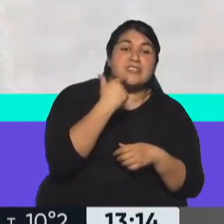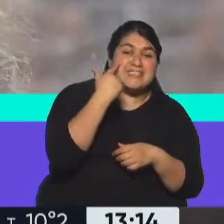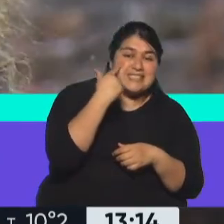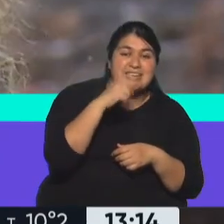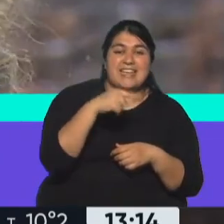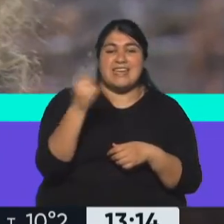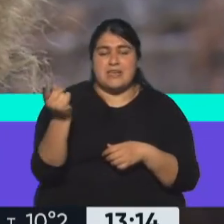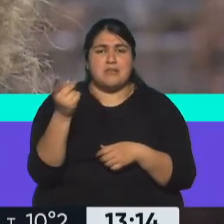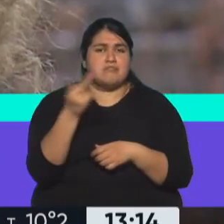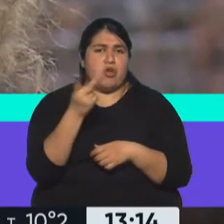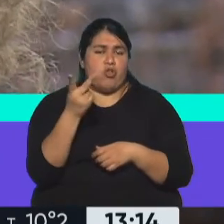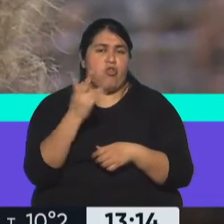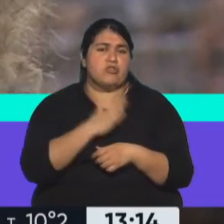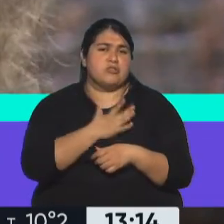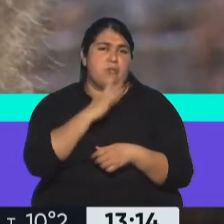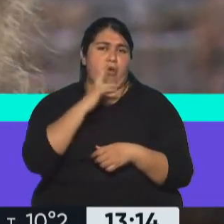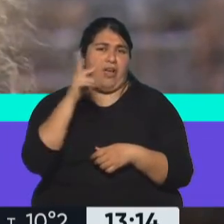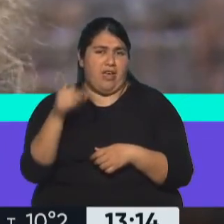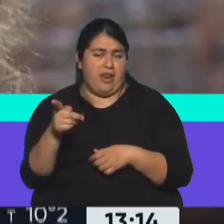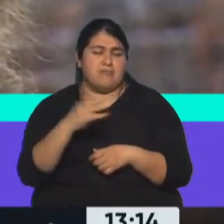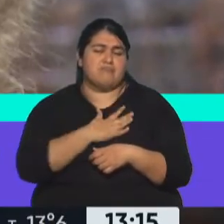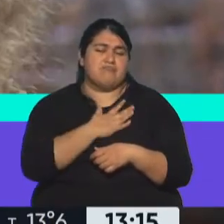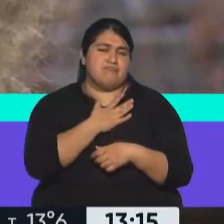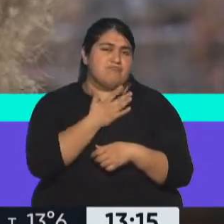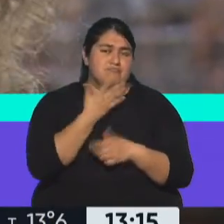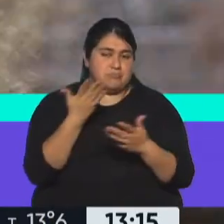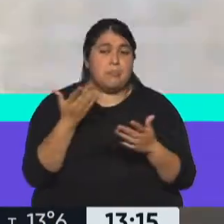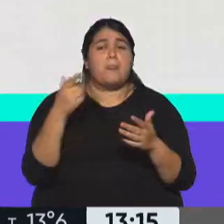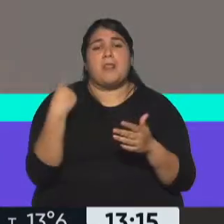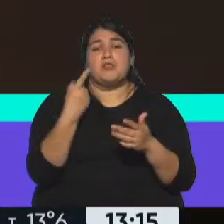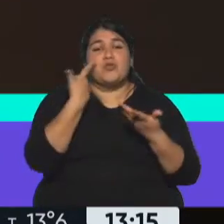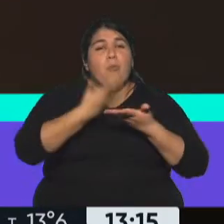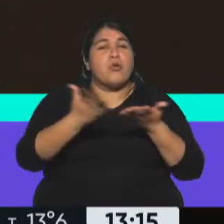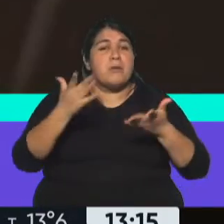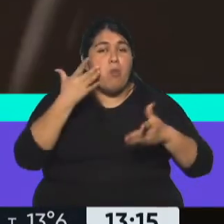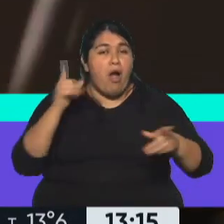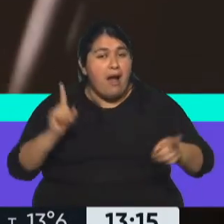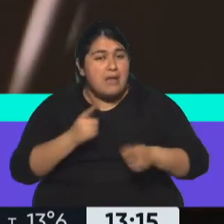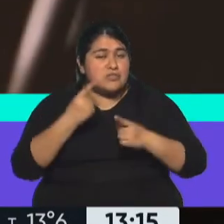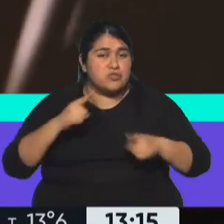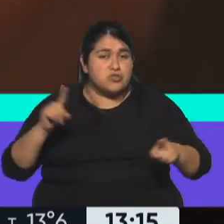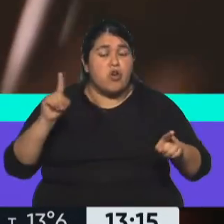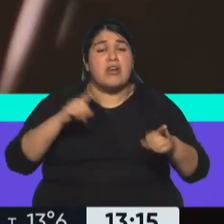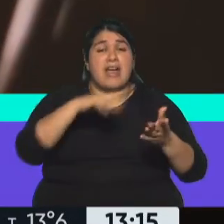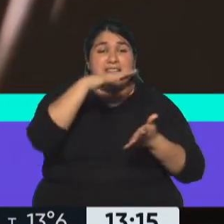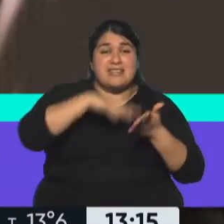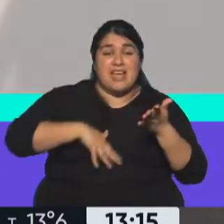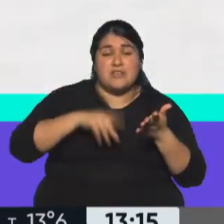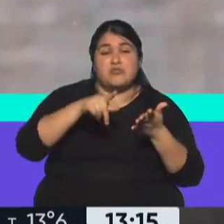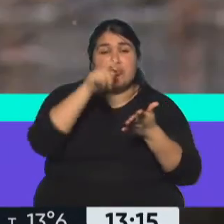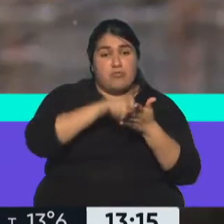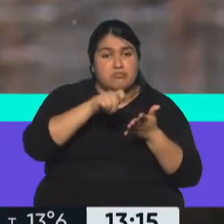que es su gran musa inspiradora. Lo contamos a través de canciones y de un texto de la directora teatral, que es